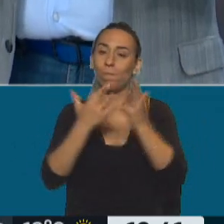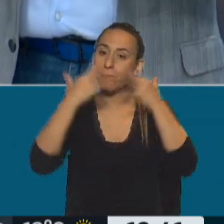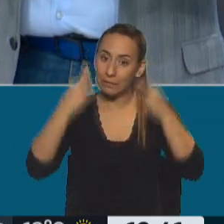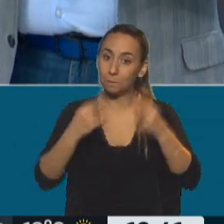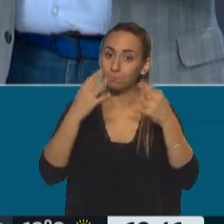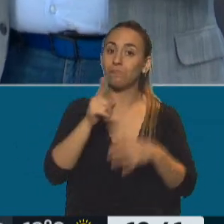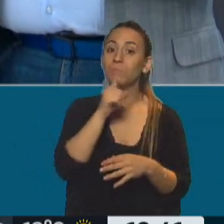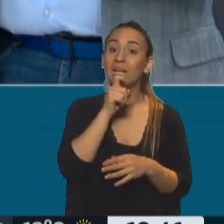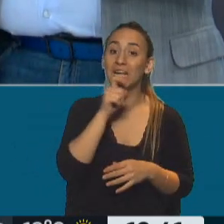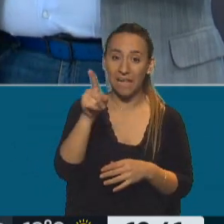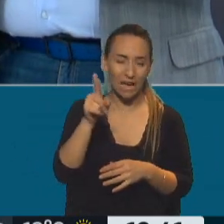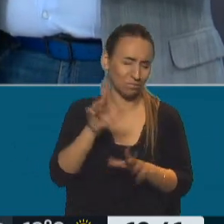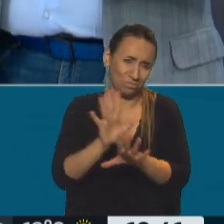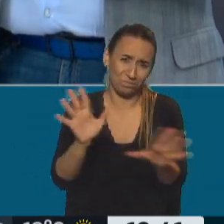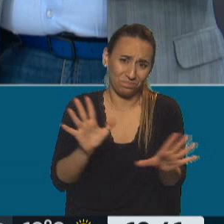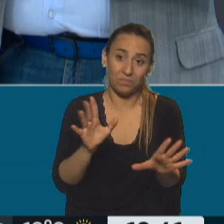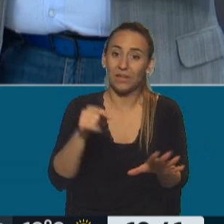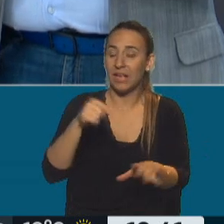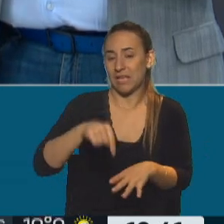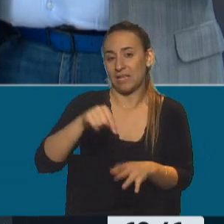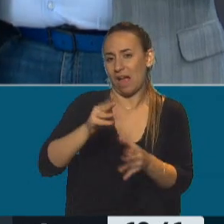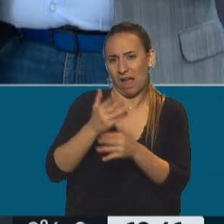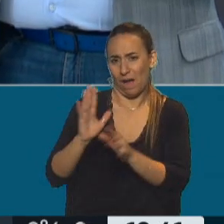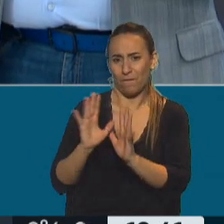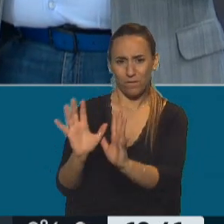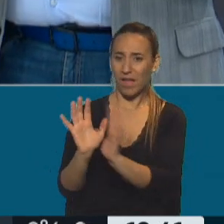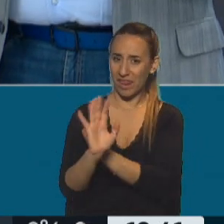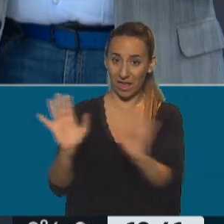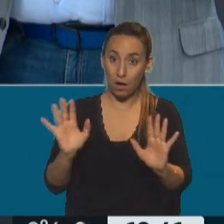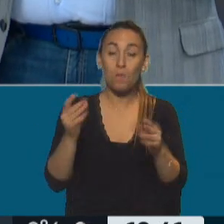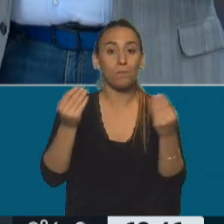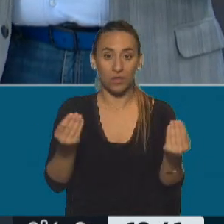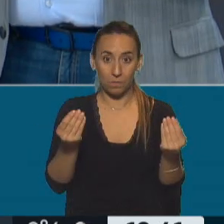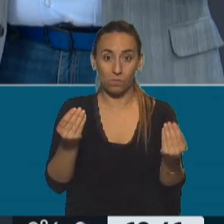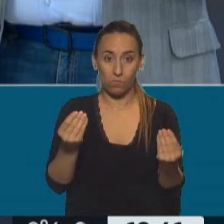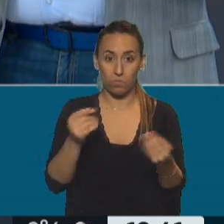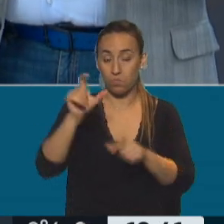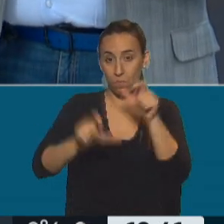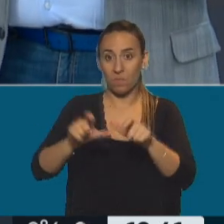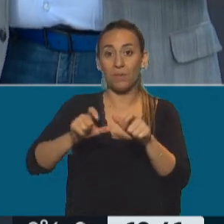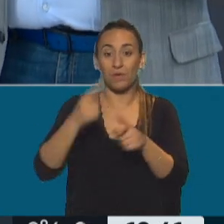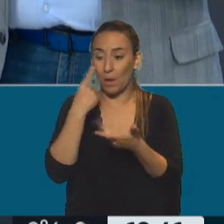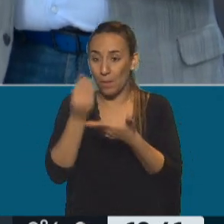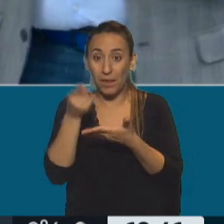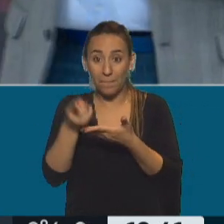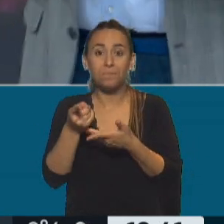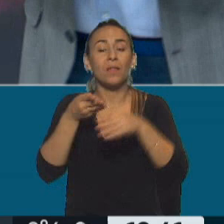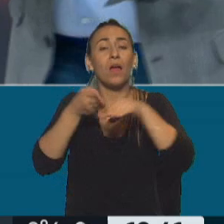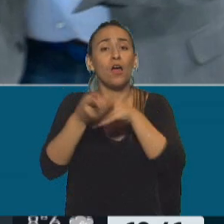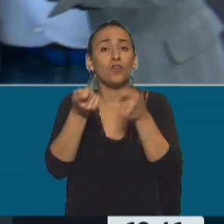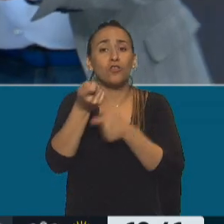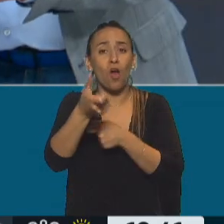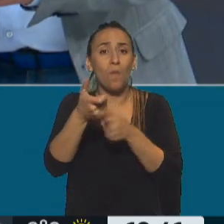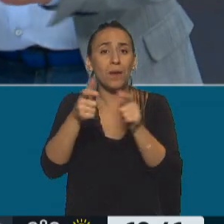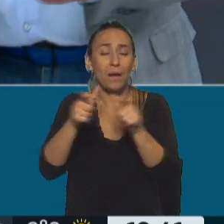son Qatar se está fuera de este ranking no de top 10 Porque porque los locales compran más barata la localidades y